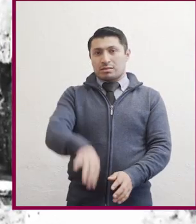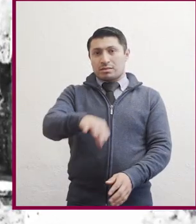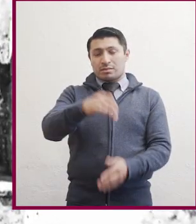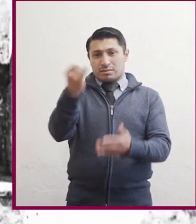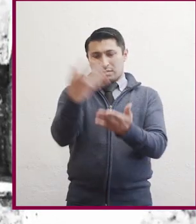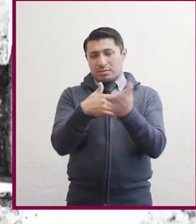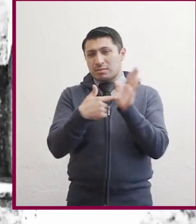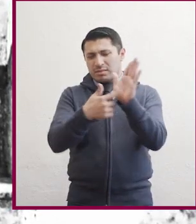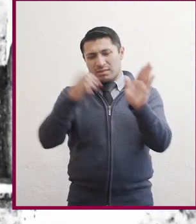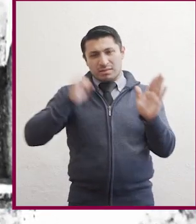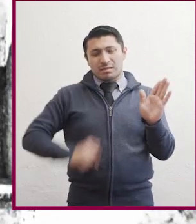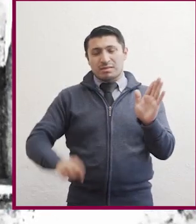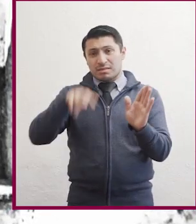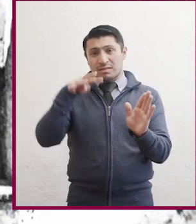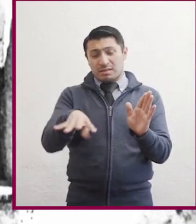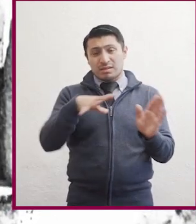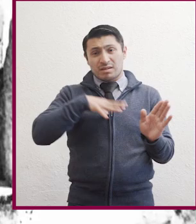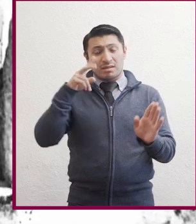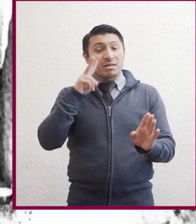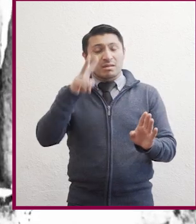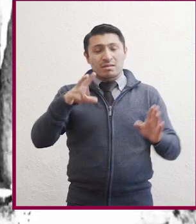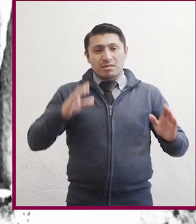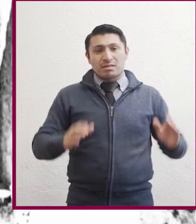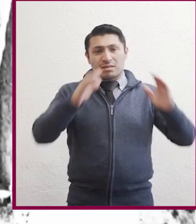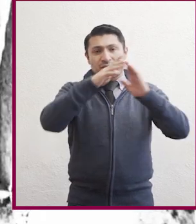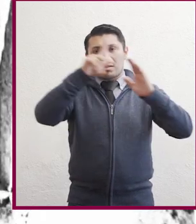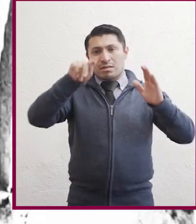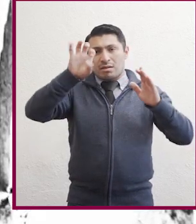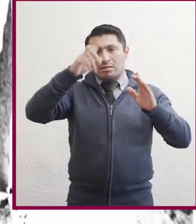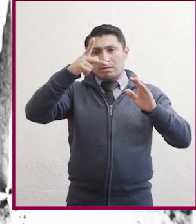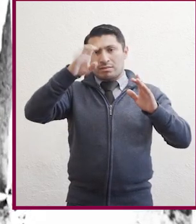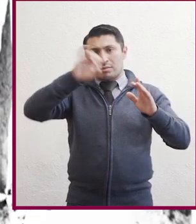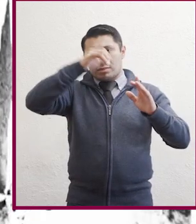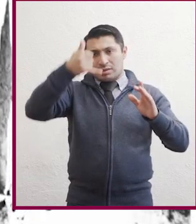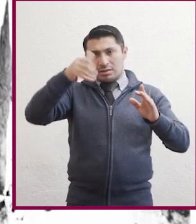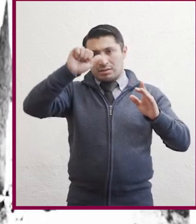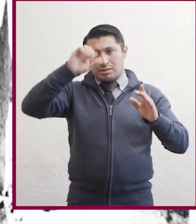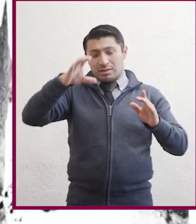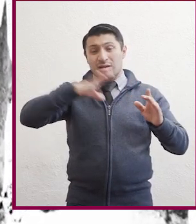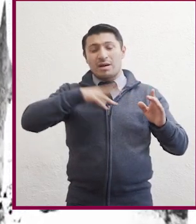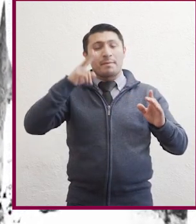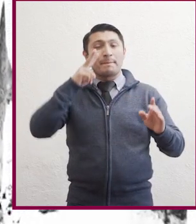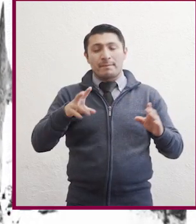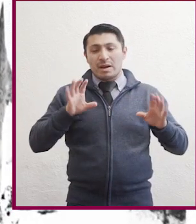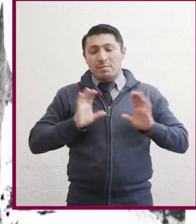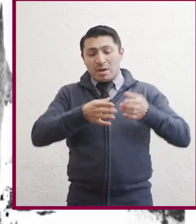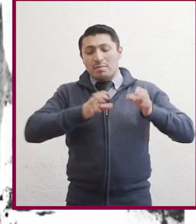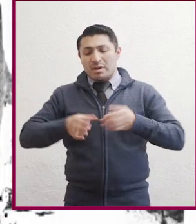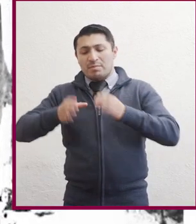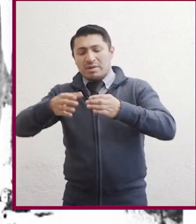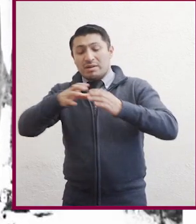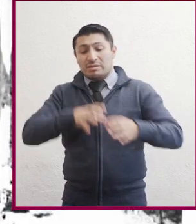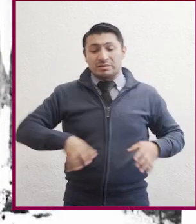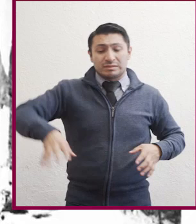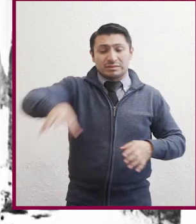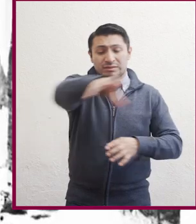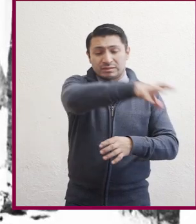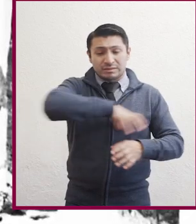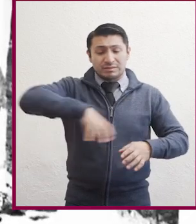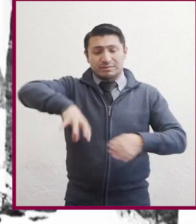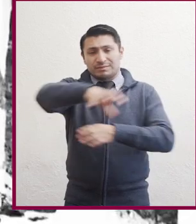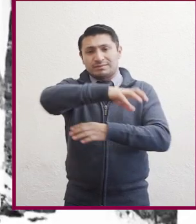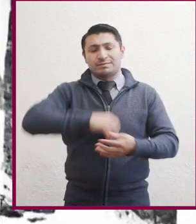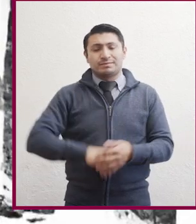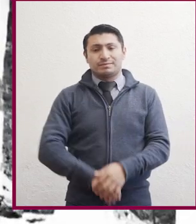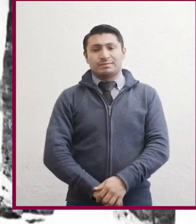En las imágenes del siglo XIX, captadas desde el Cerro del Tepeyac, se aprecian las pequeñas poblaciones y las grandes haciendas